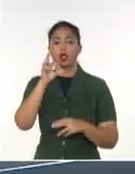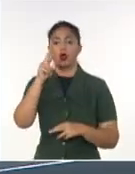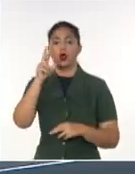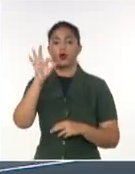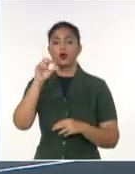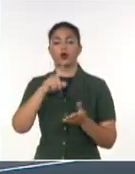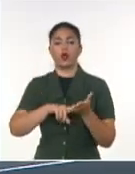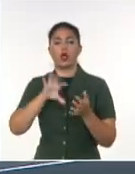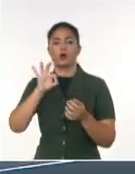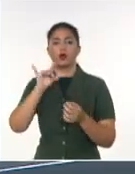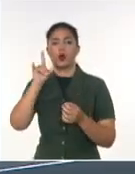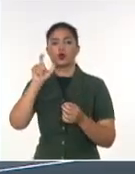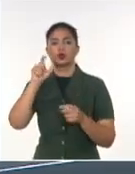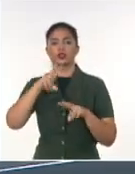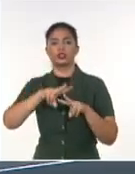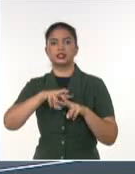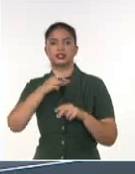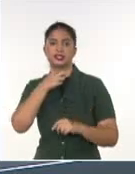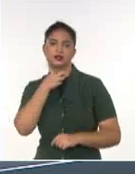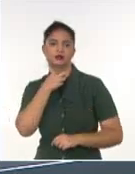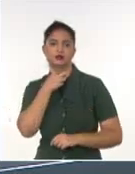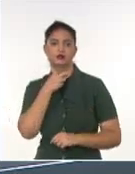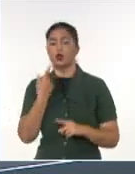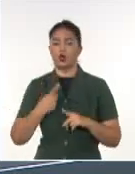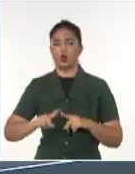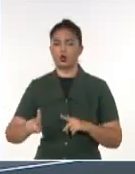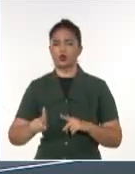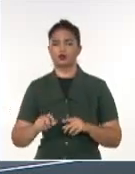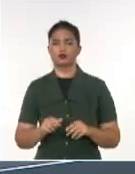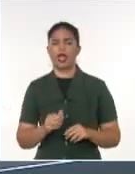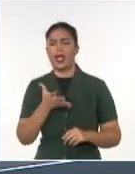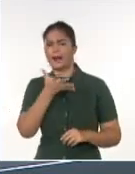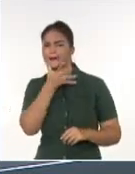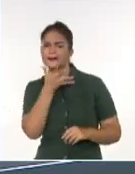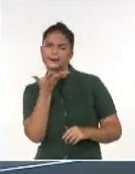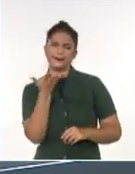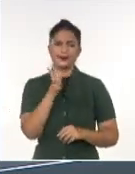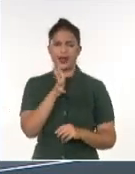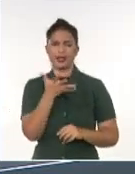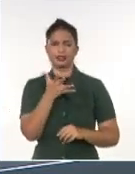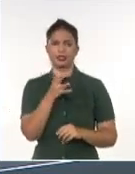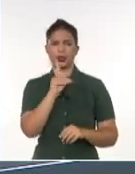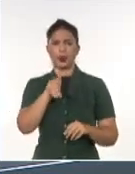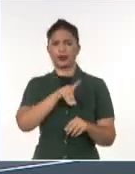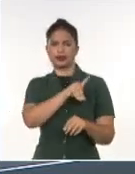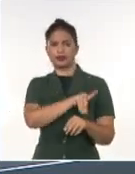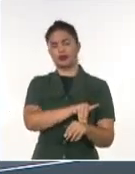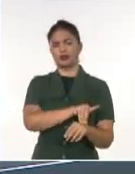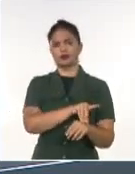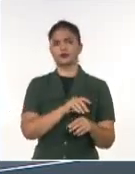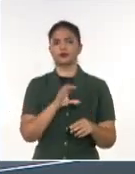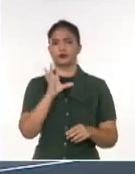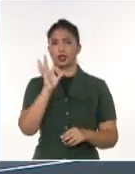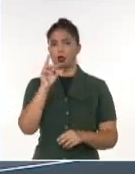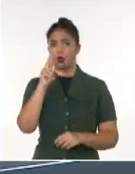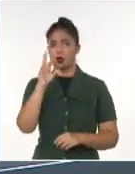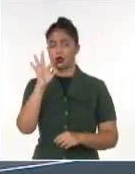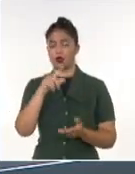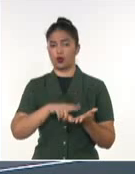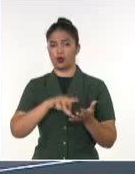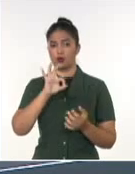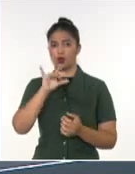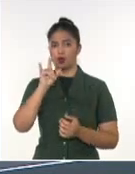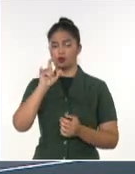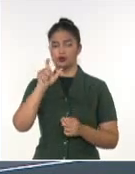dengue. O sea, son enfermedades, son dos arbovirosis que comparten algunos síntomas en común. El Oropuche también lo tenemos hoy en las